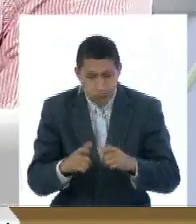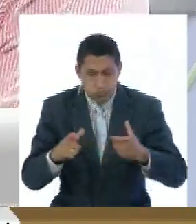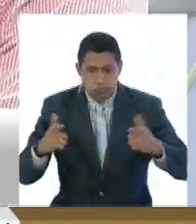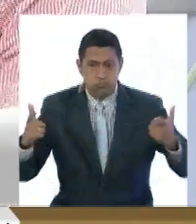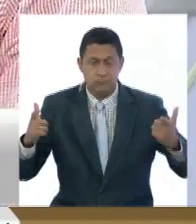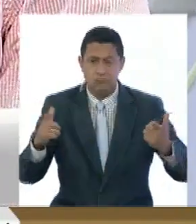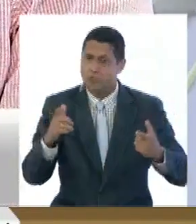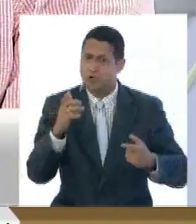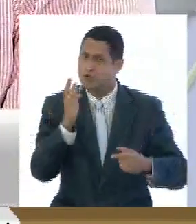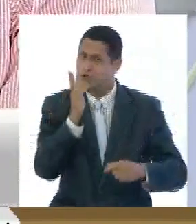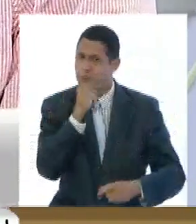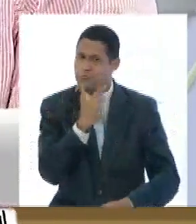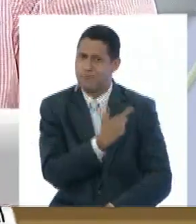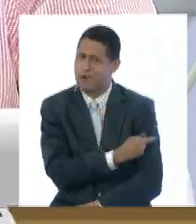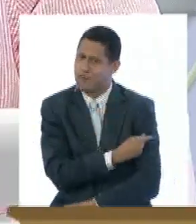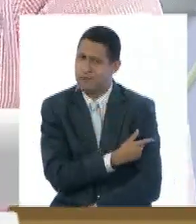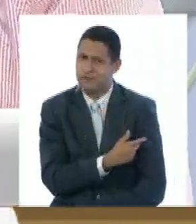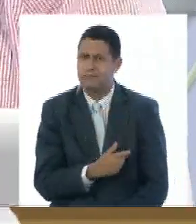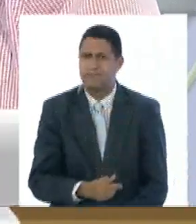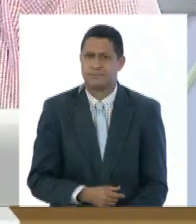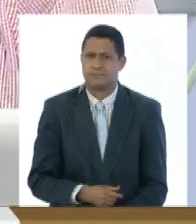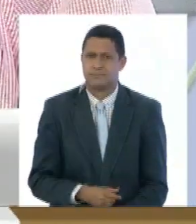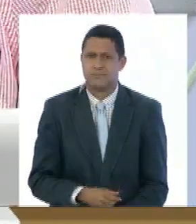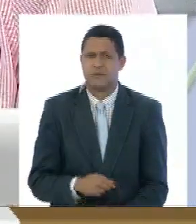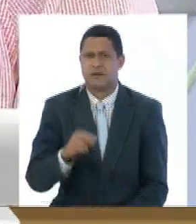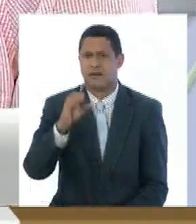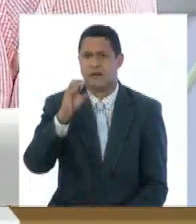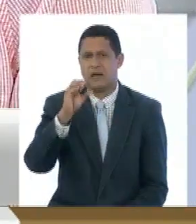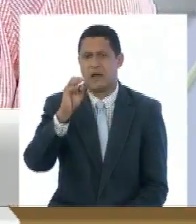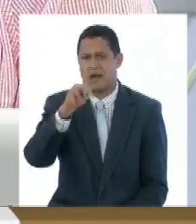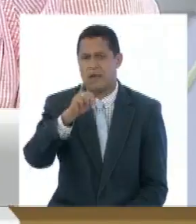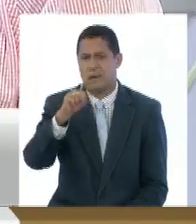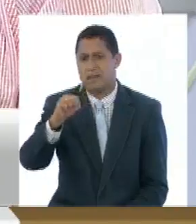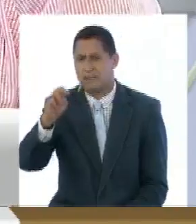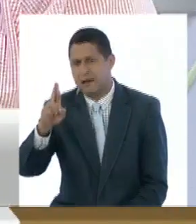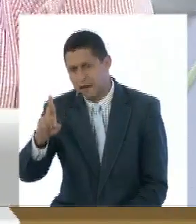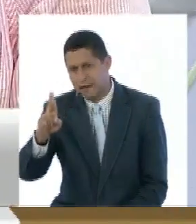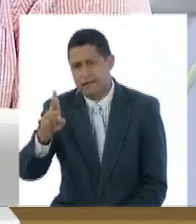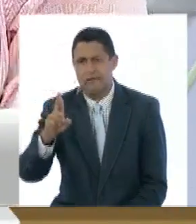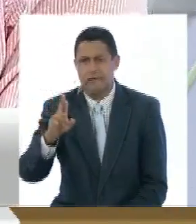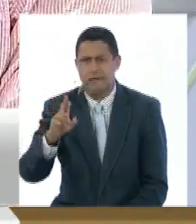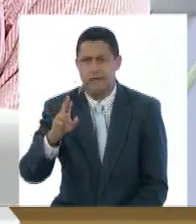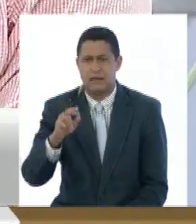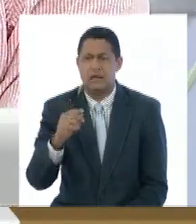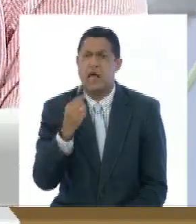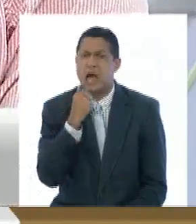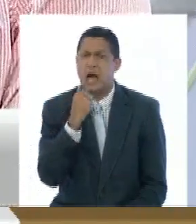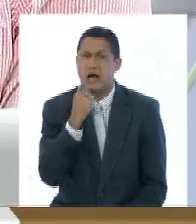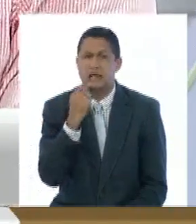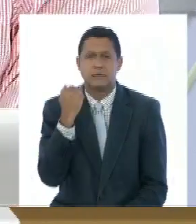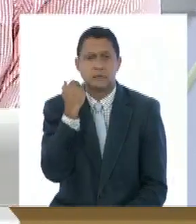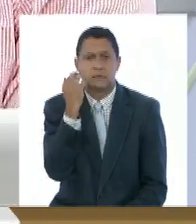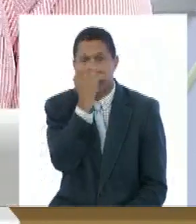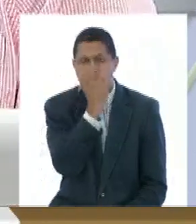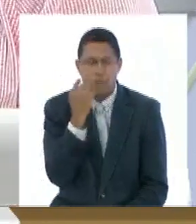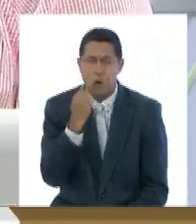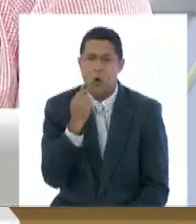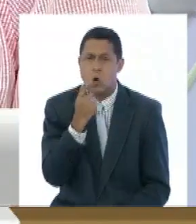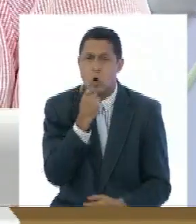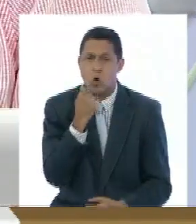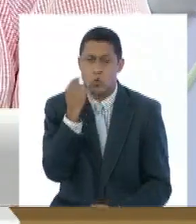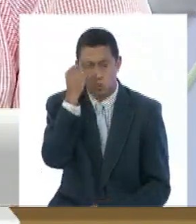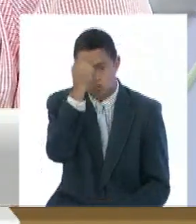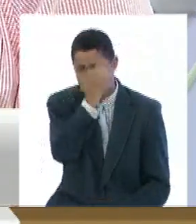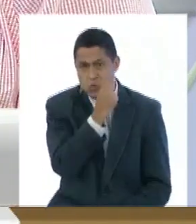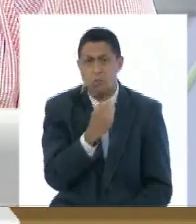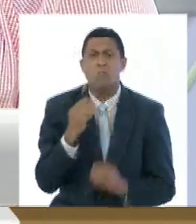han dejado de colocar vacunas. Por ejemplo, la SRP o la MMR, que es sarampión, rubéola, parotiditis o measles, mumps, rubella,